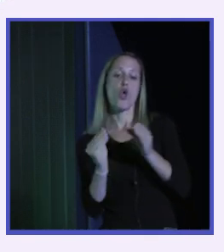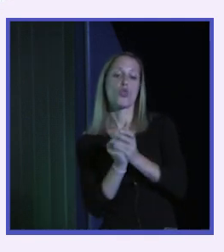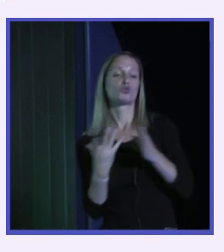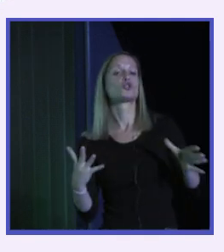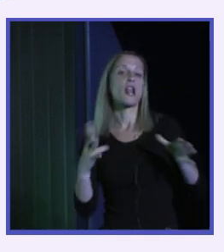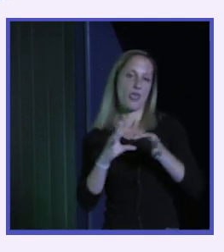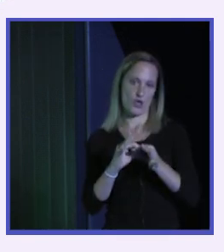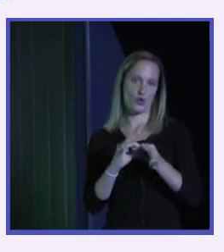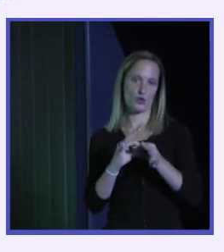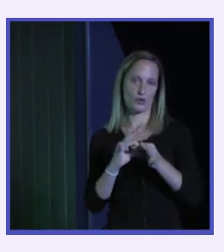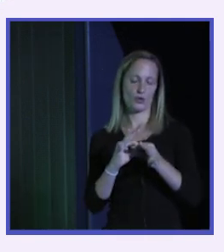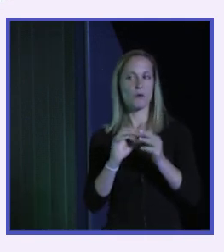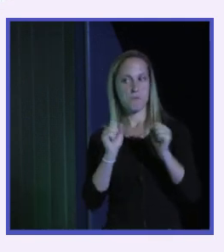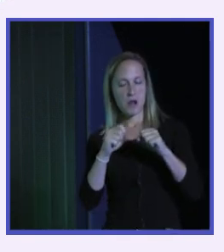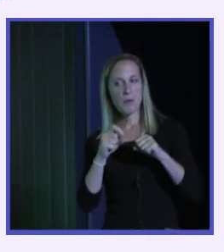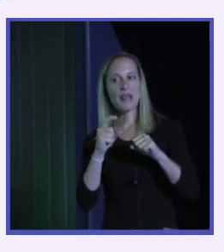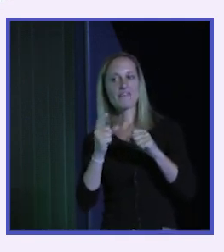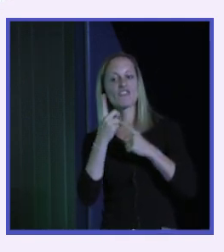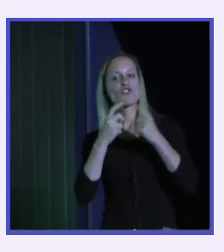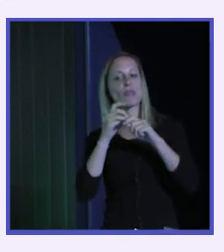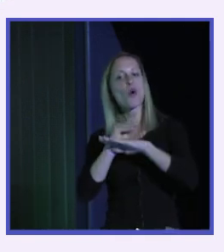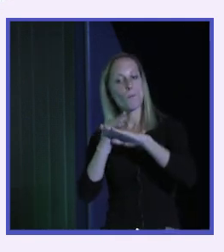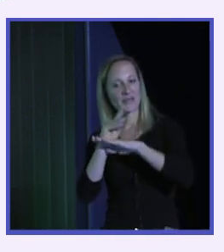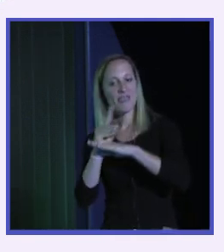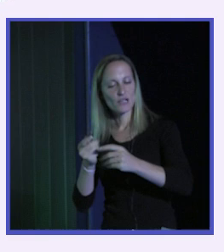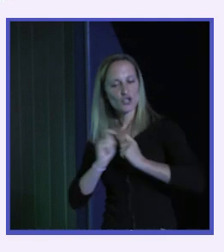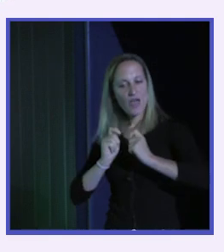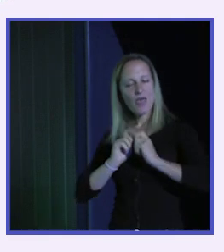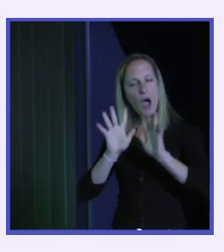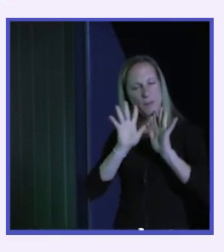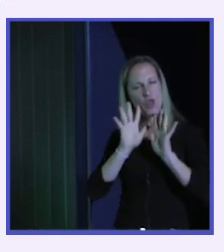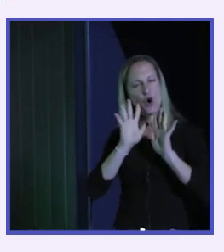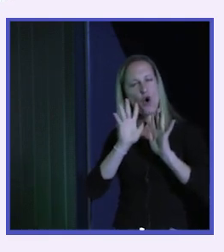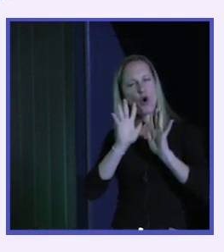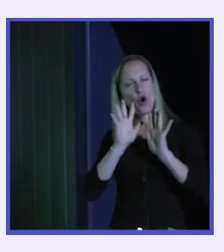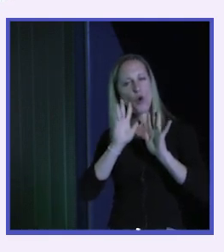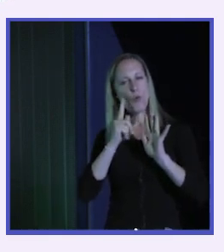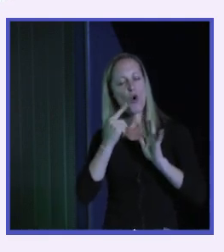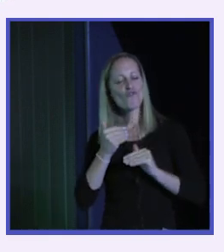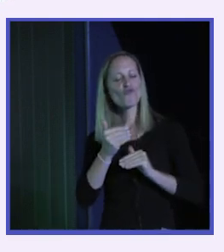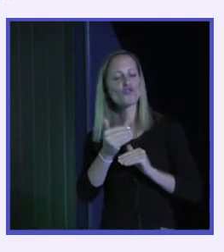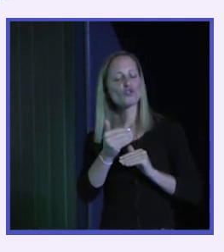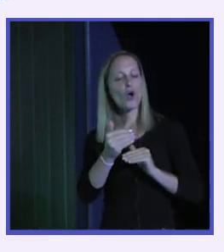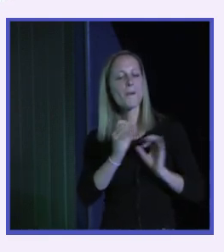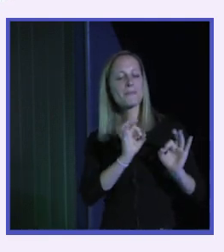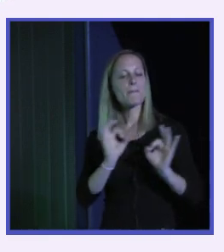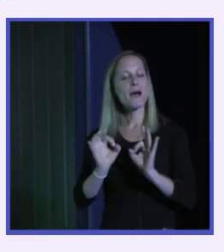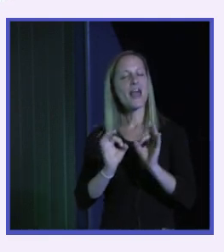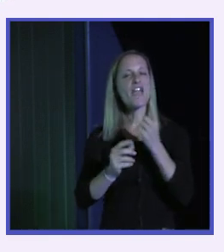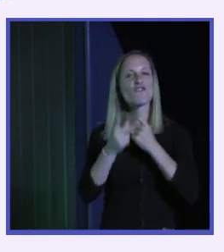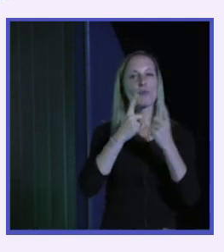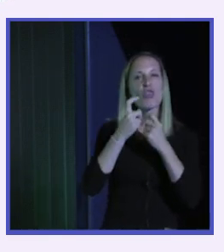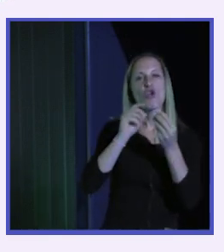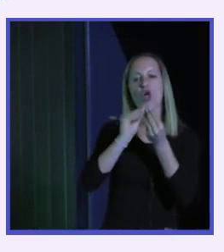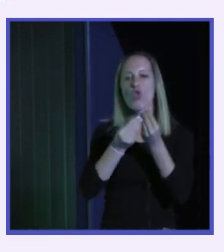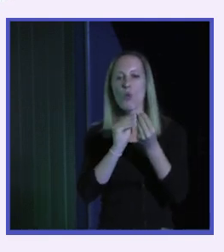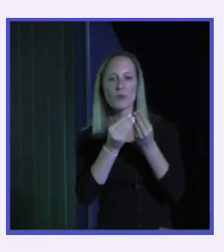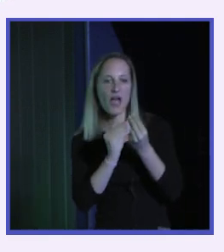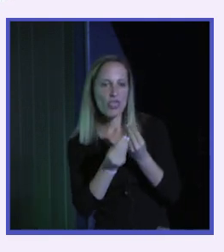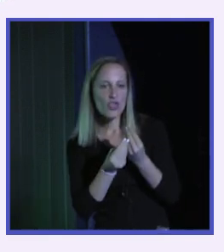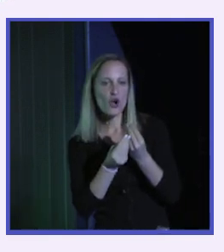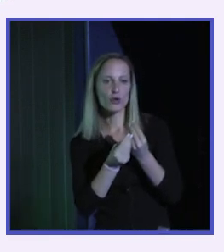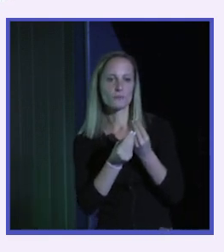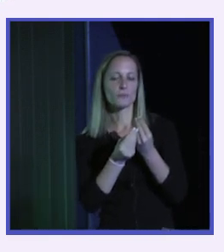información de la base de datos, sino que realiza acciones, ¿vale? Y nos prepara información y documentación sobre